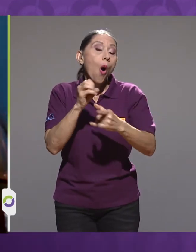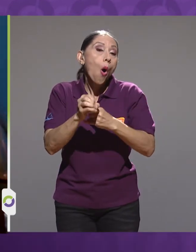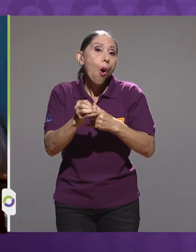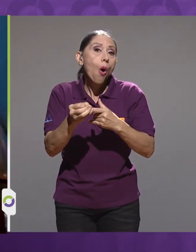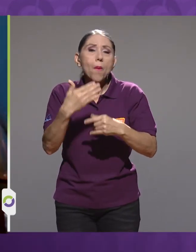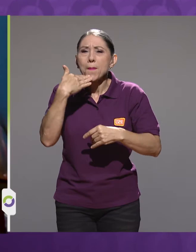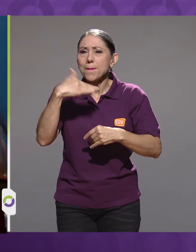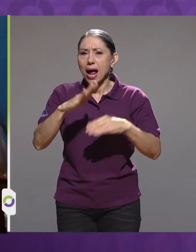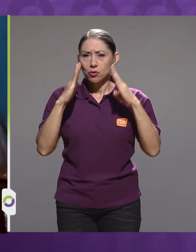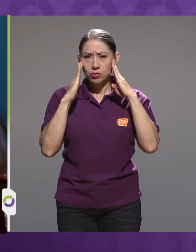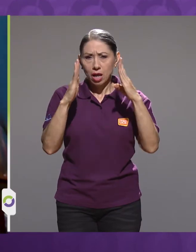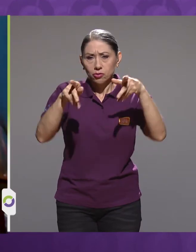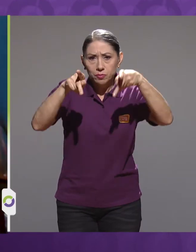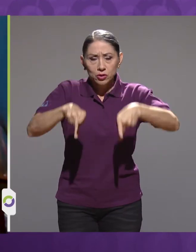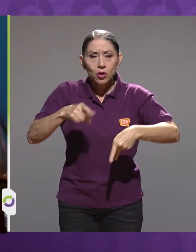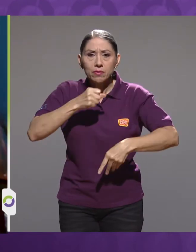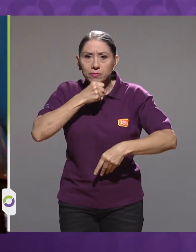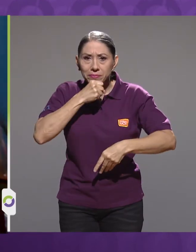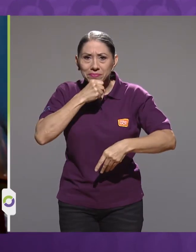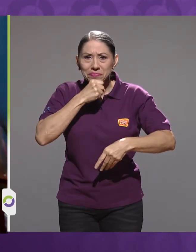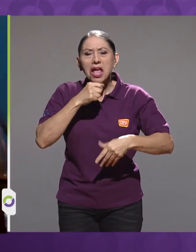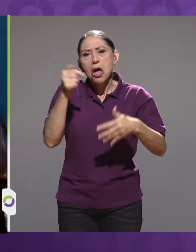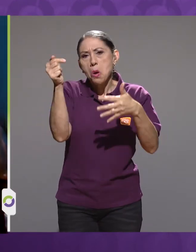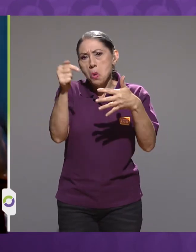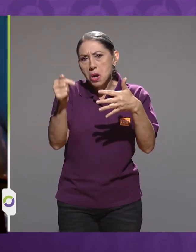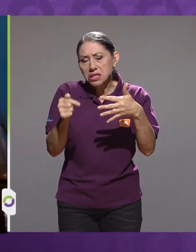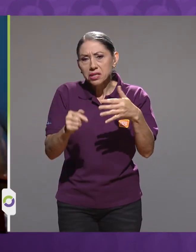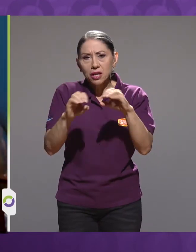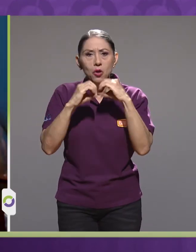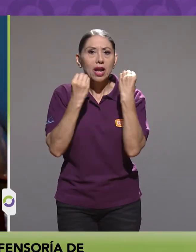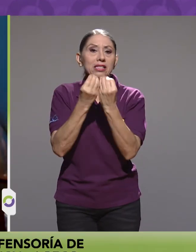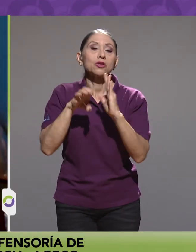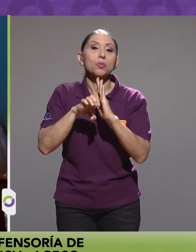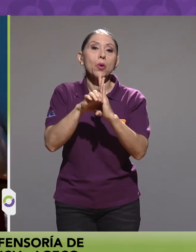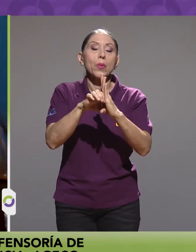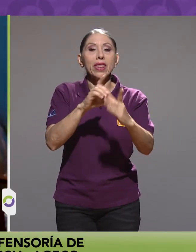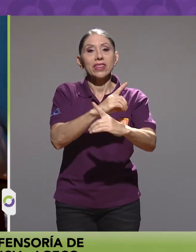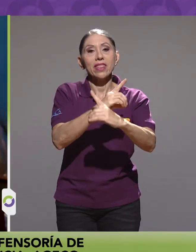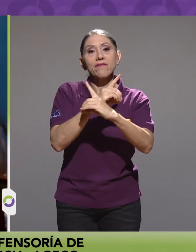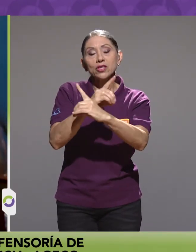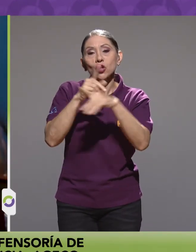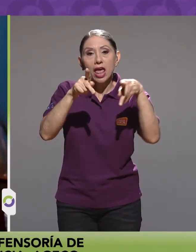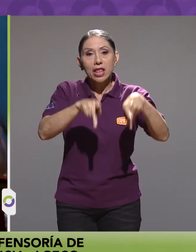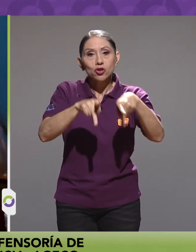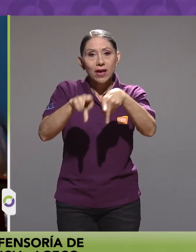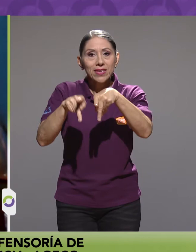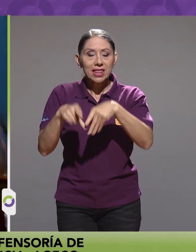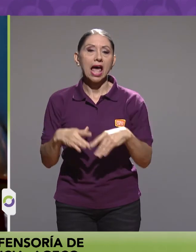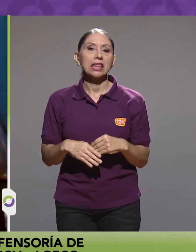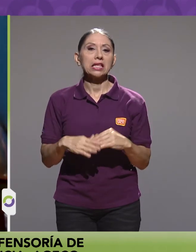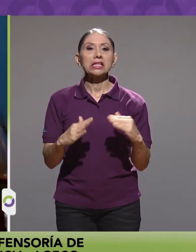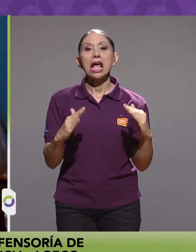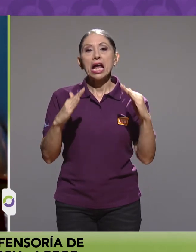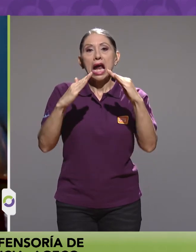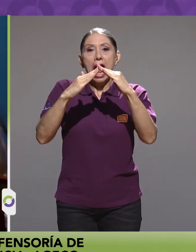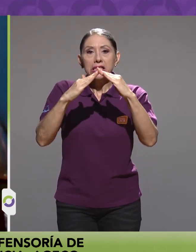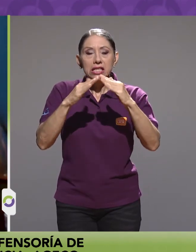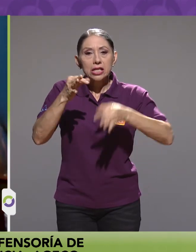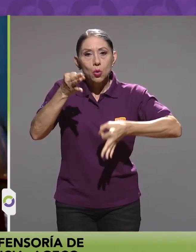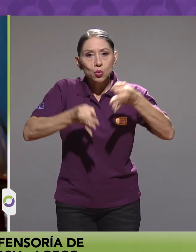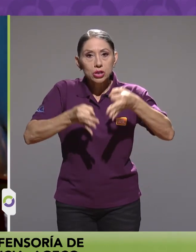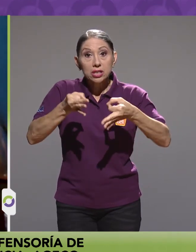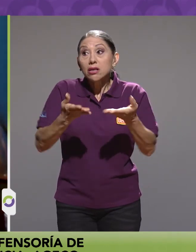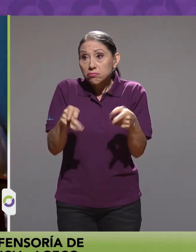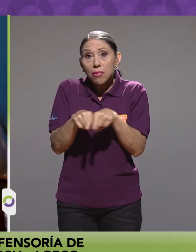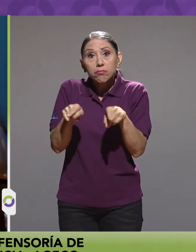tratos hacia la población adulta mayor, y una serie de organizaciones como la Defensoría de los Habitantes, las Casas de